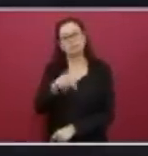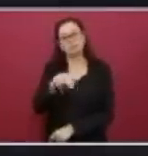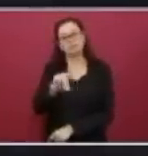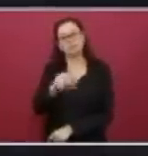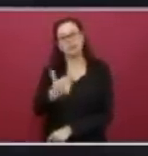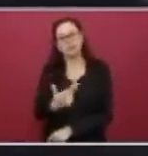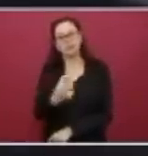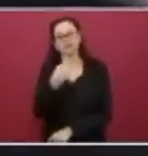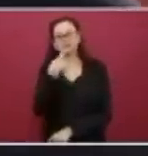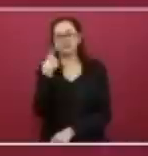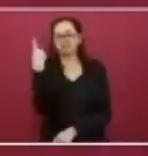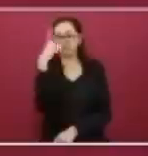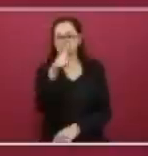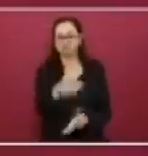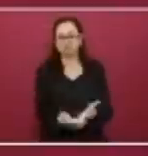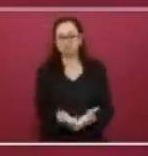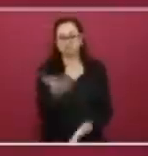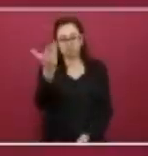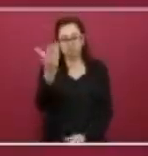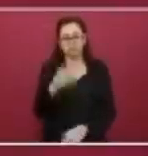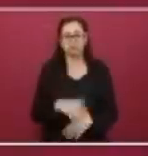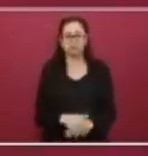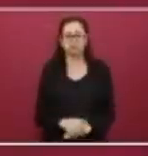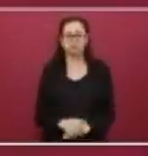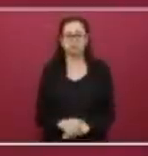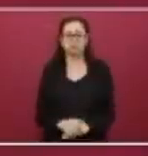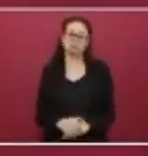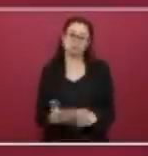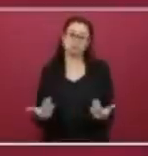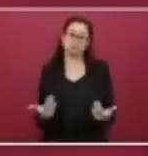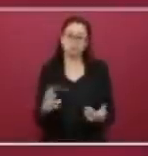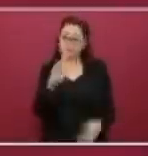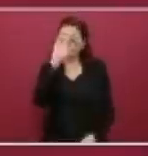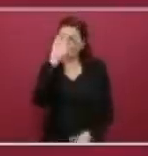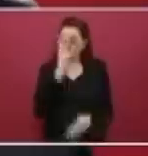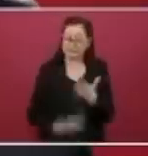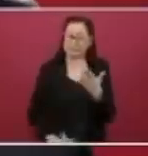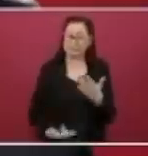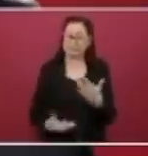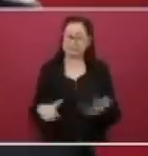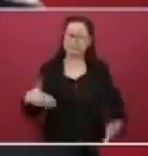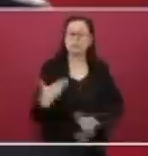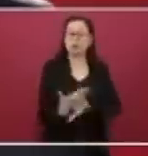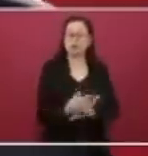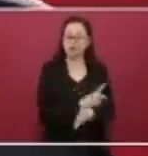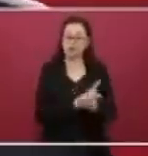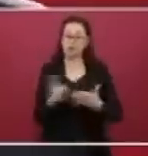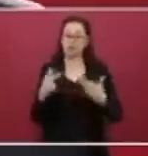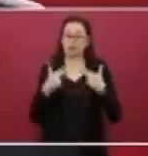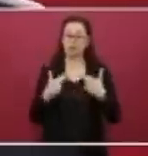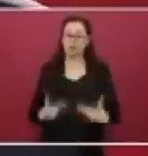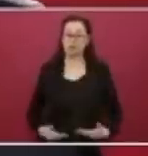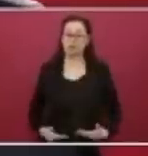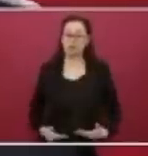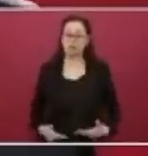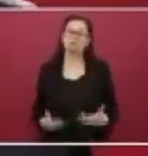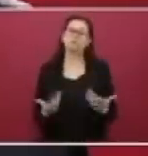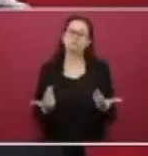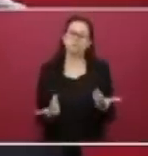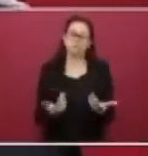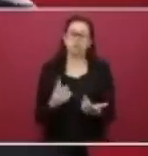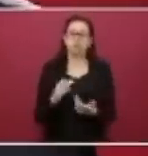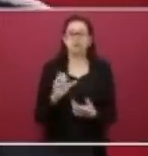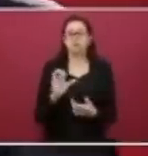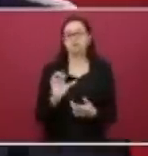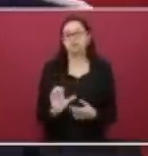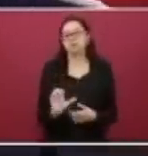una queja por violación a derechos humanos para que la comisión de